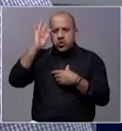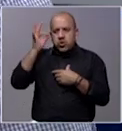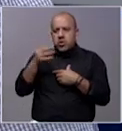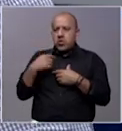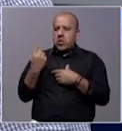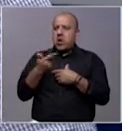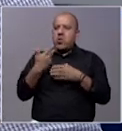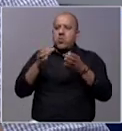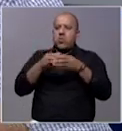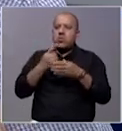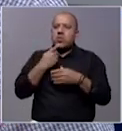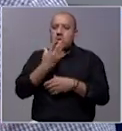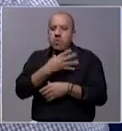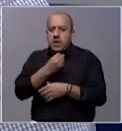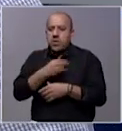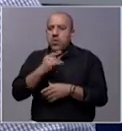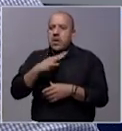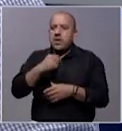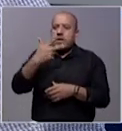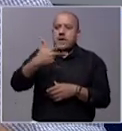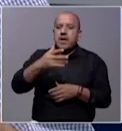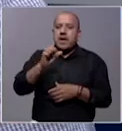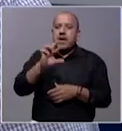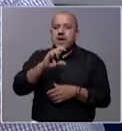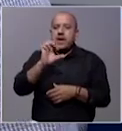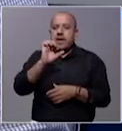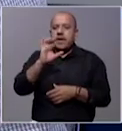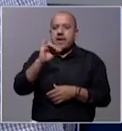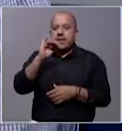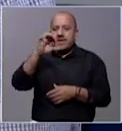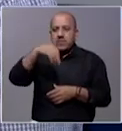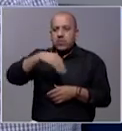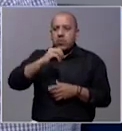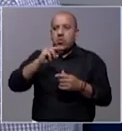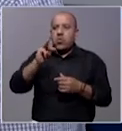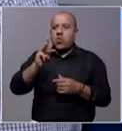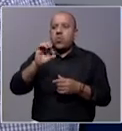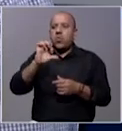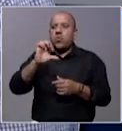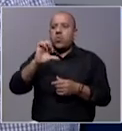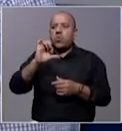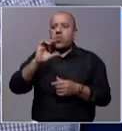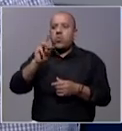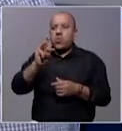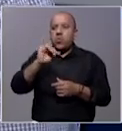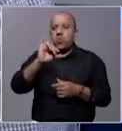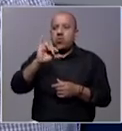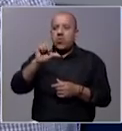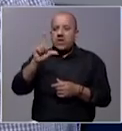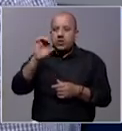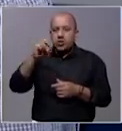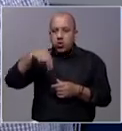entero está impregnado de realismo y de wilsonismo y nuestro sector tiene una impronta wilsonista que es absolutamente